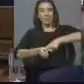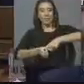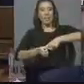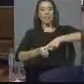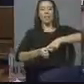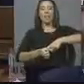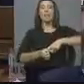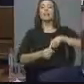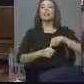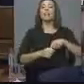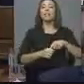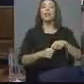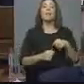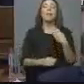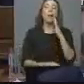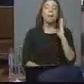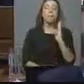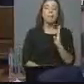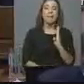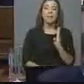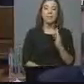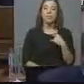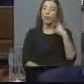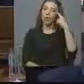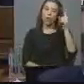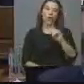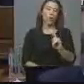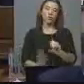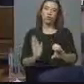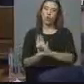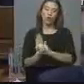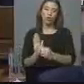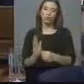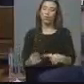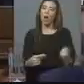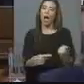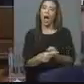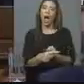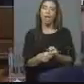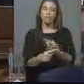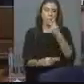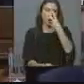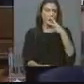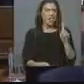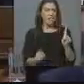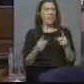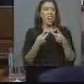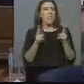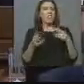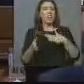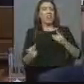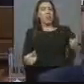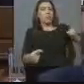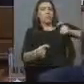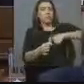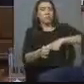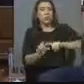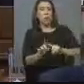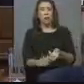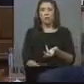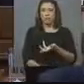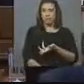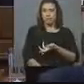como requisito para obtener beneficios nos parece inconstitucional, abusivo, contrario a la libertad de asociación e indigno para